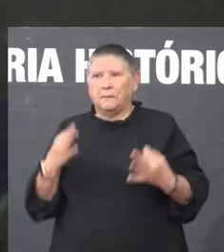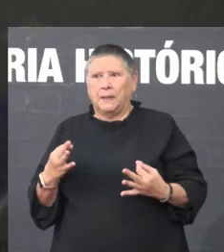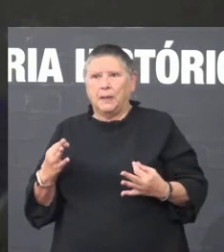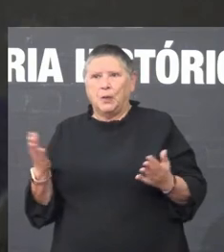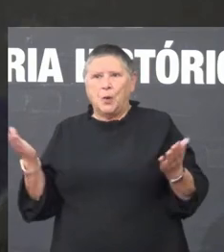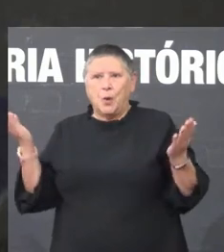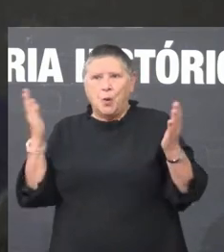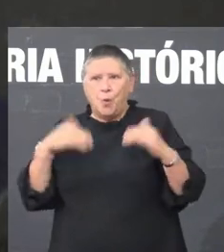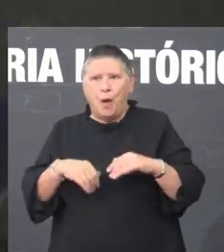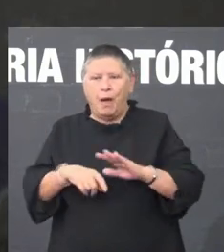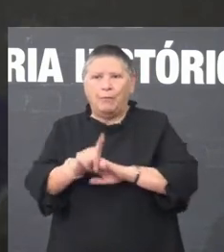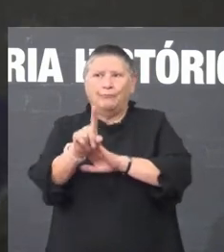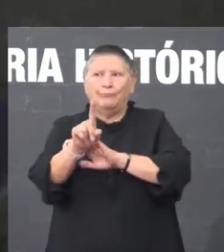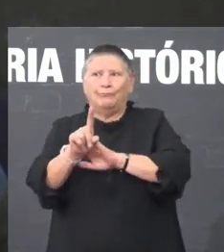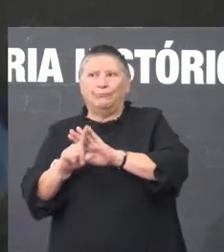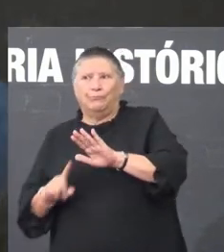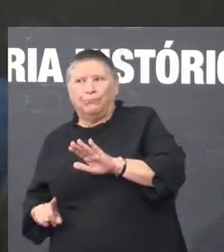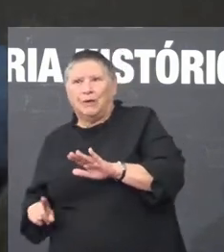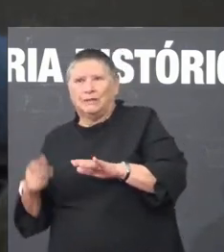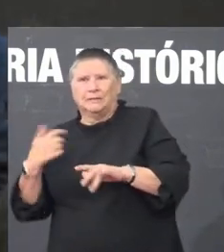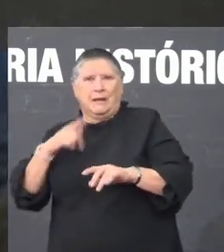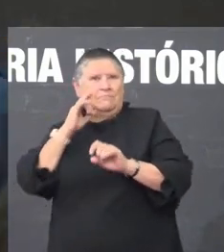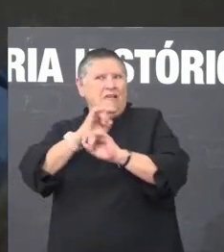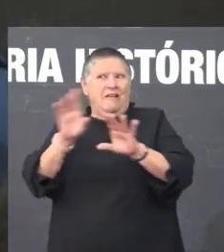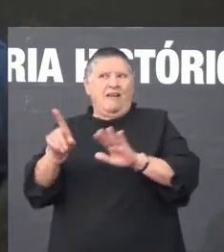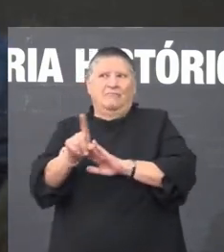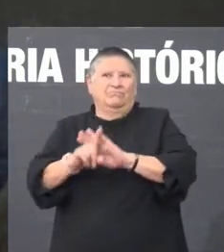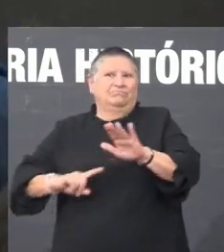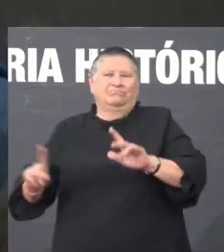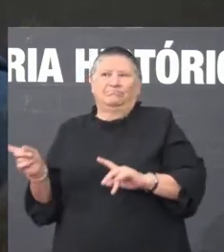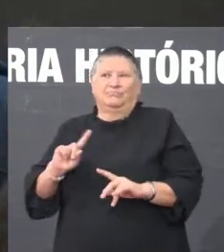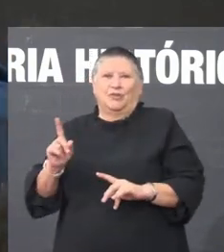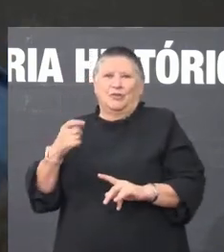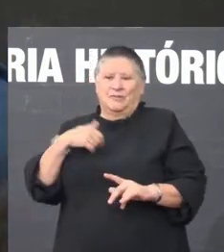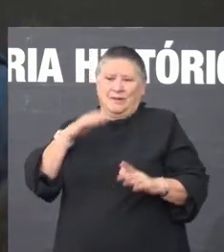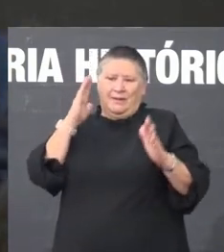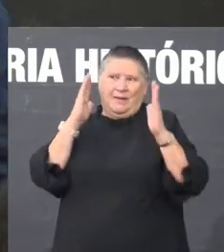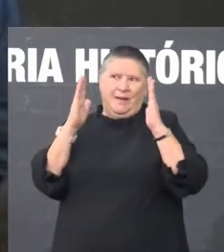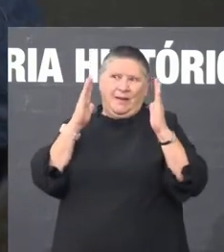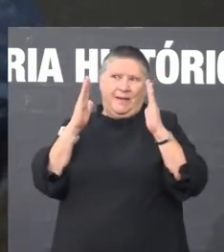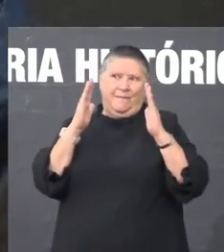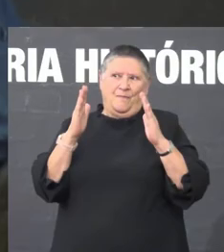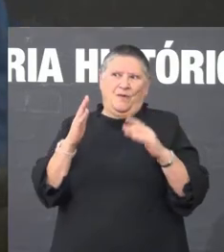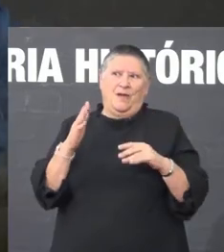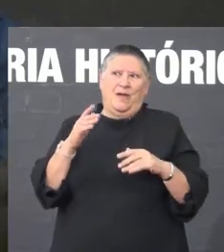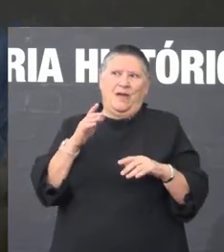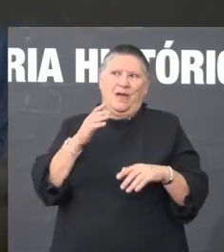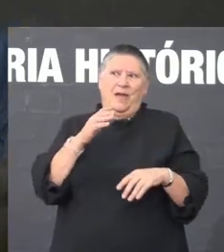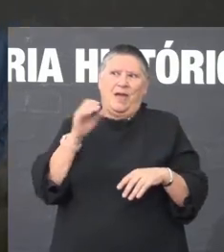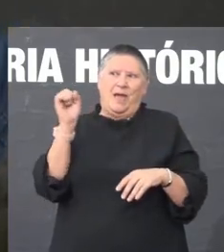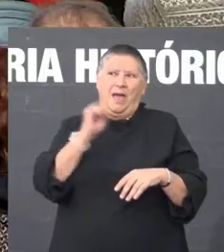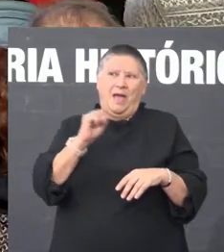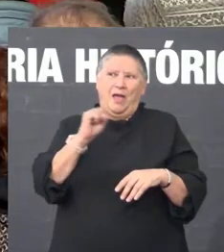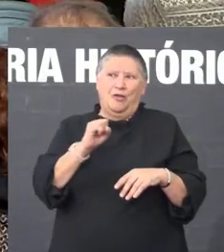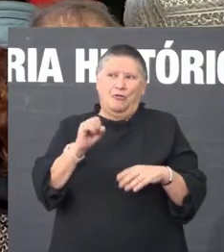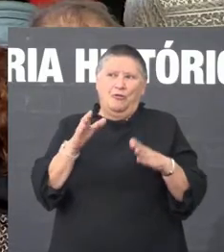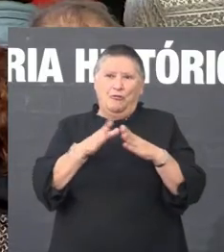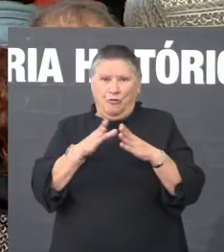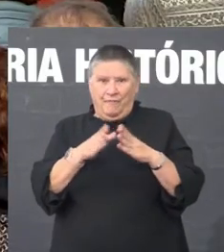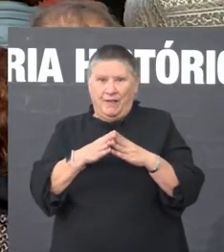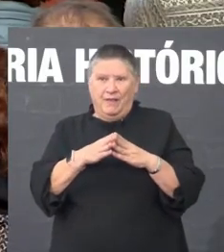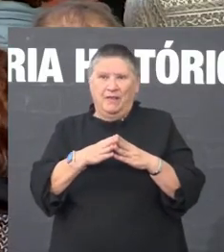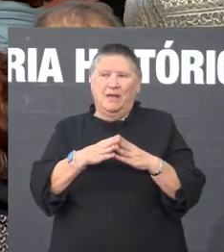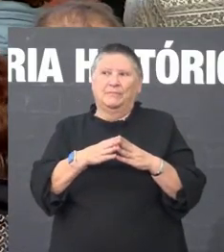de involución, es decir, cuando ya en la década de los años 90, esa es la clave, el